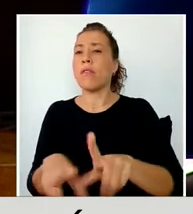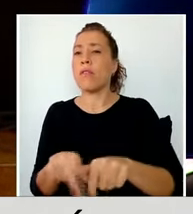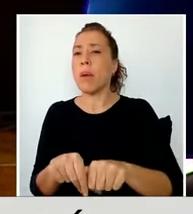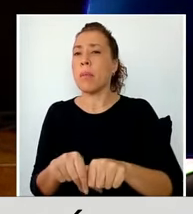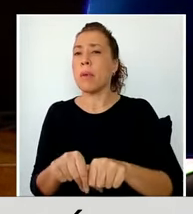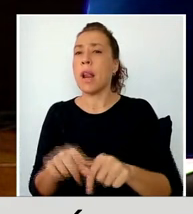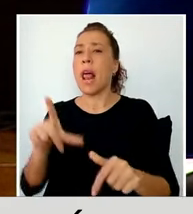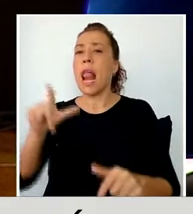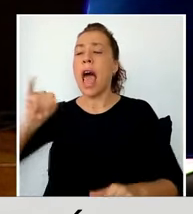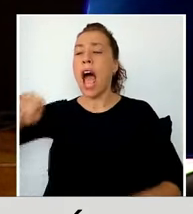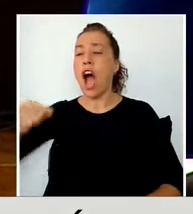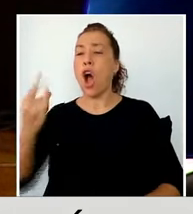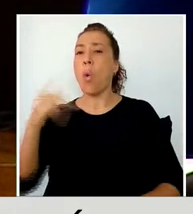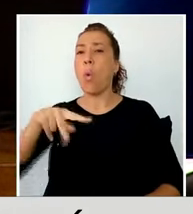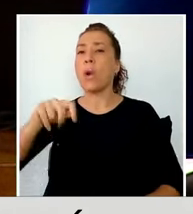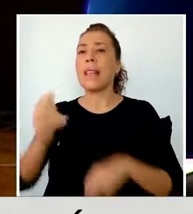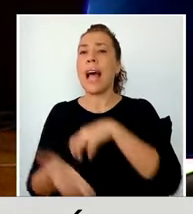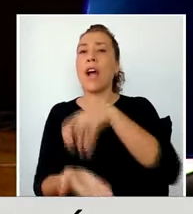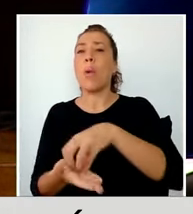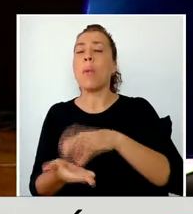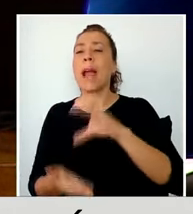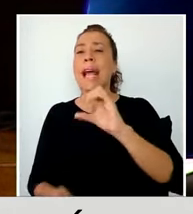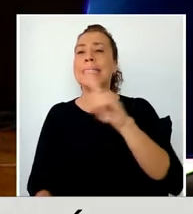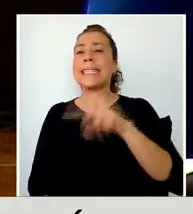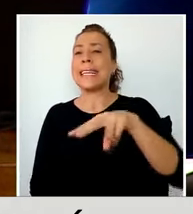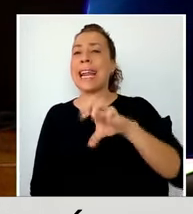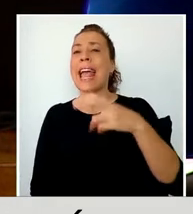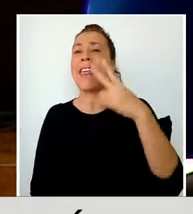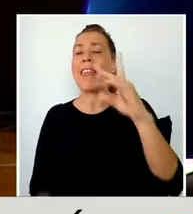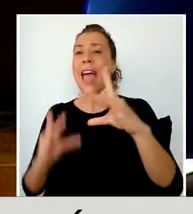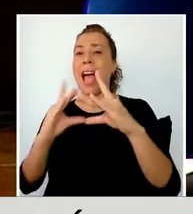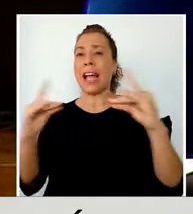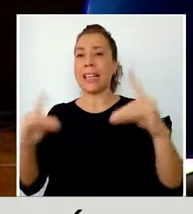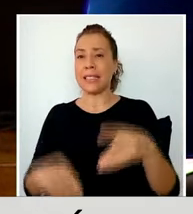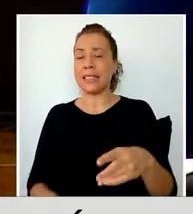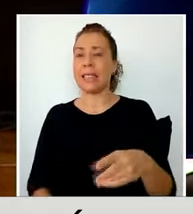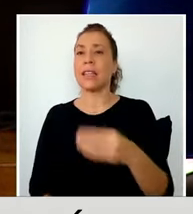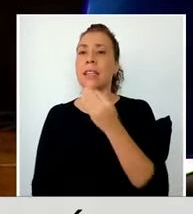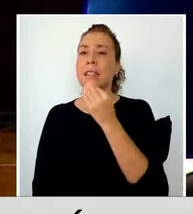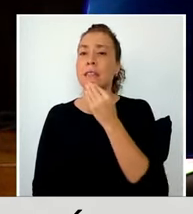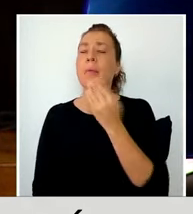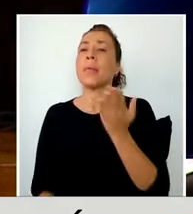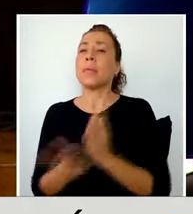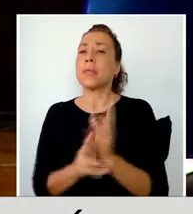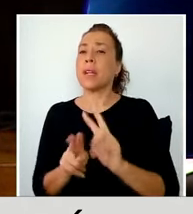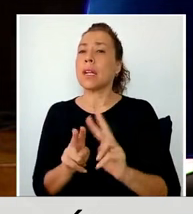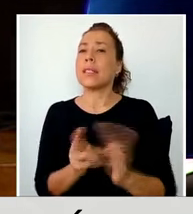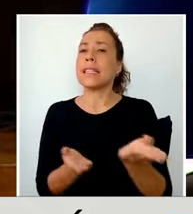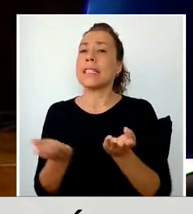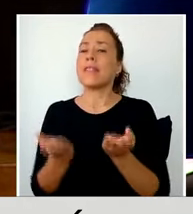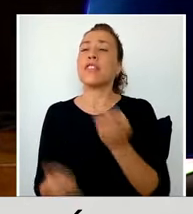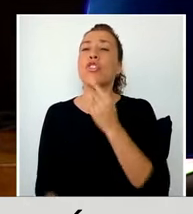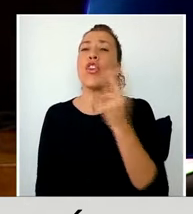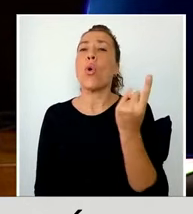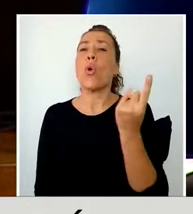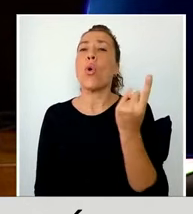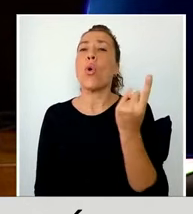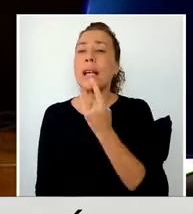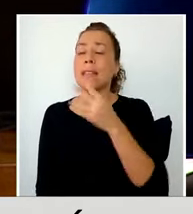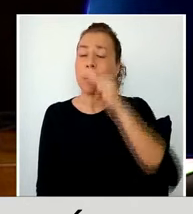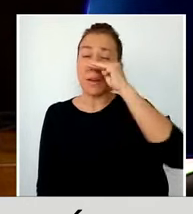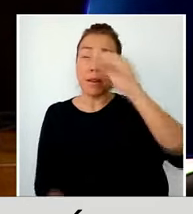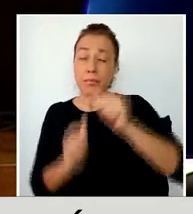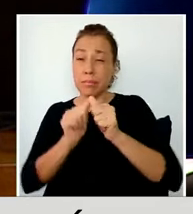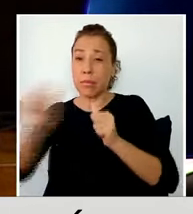comuna de cisnes región de aysén así como la implementación de un servicio de urgencia rural Y al menos una